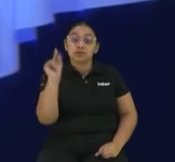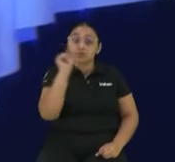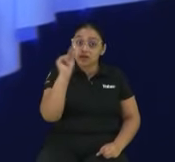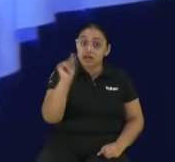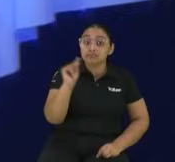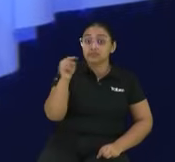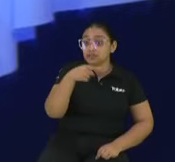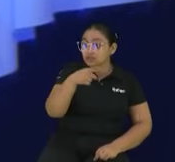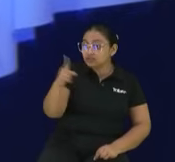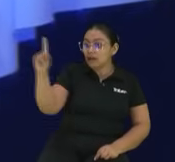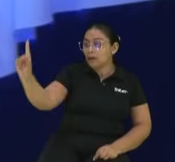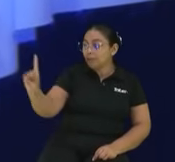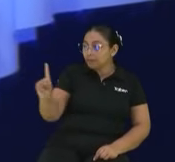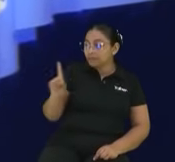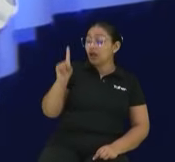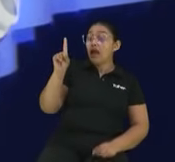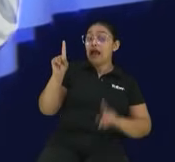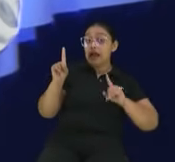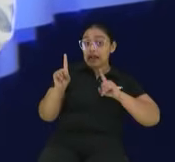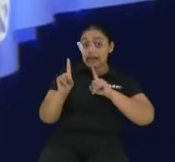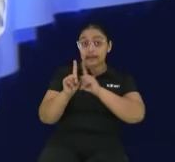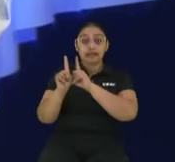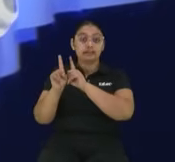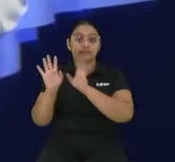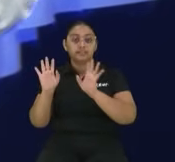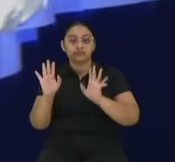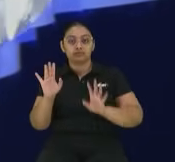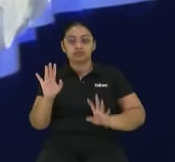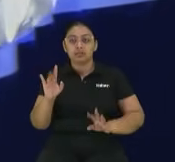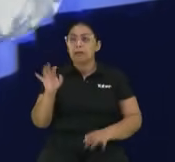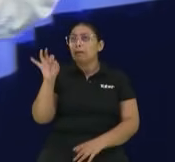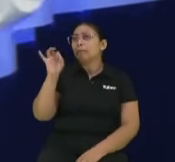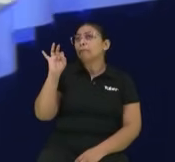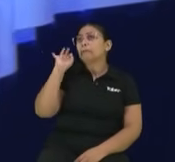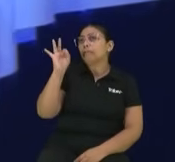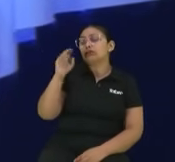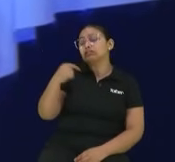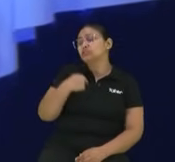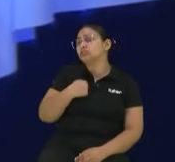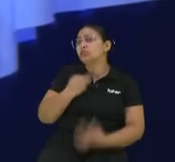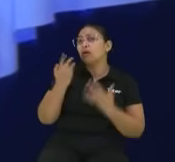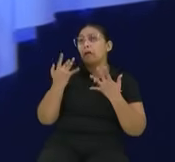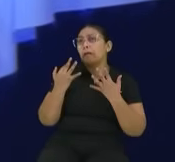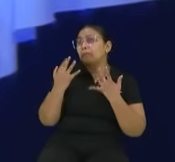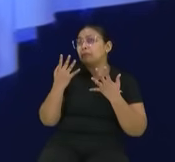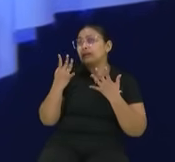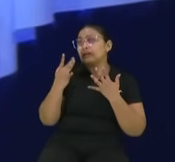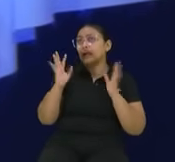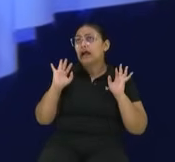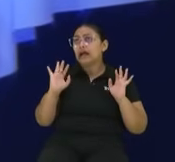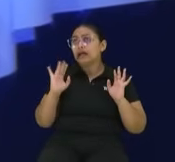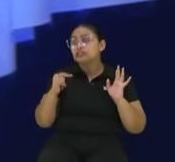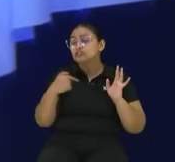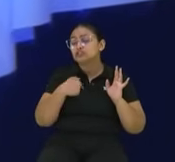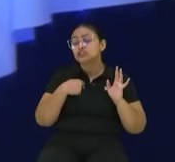encontrar pastor Yo sigo esperando el príncipe ya me casé vamos a la palabra del